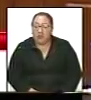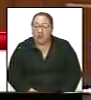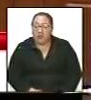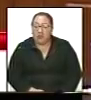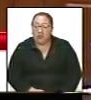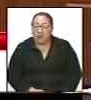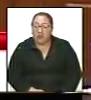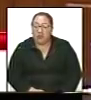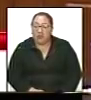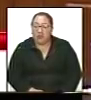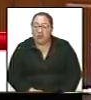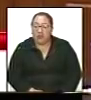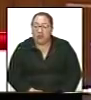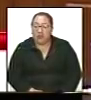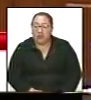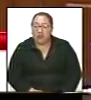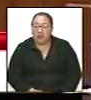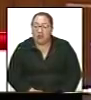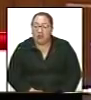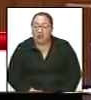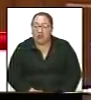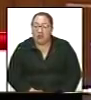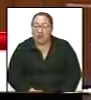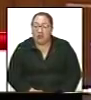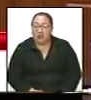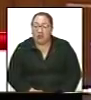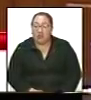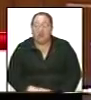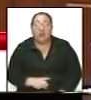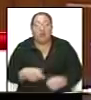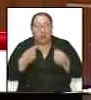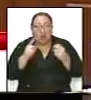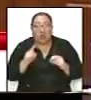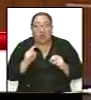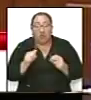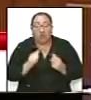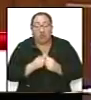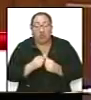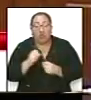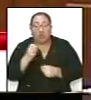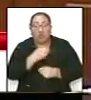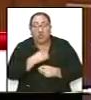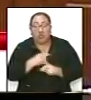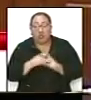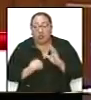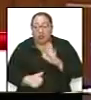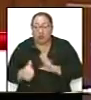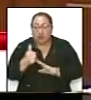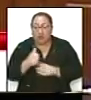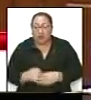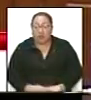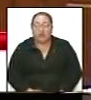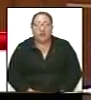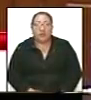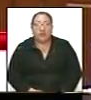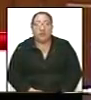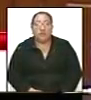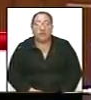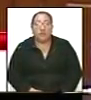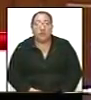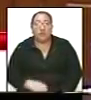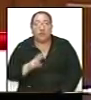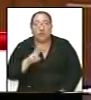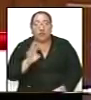de levantamiento de inmunidad parlamentaria ha sido ratificada por Ejecutoria Suprema del 29 de